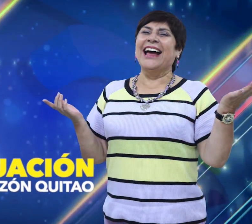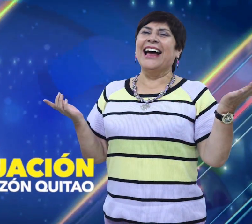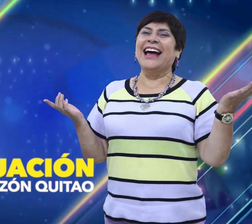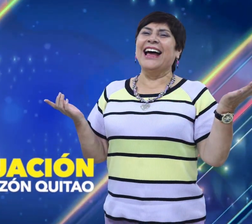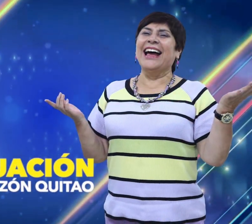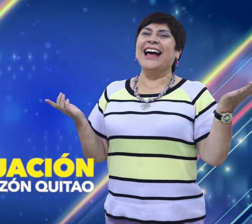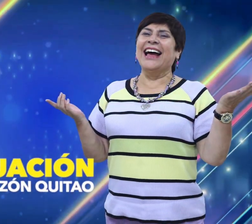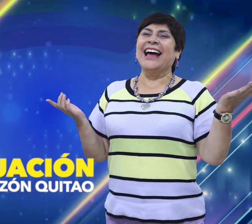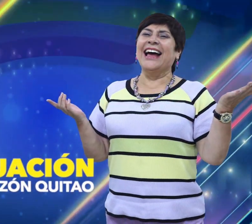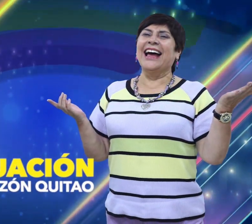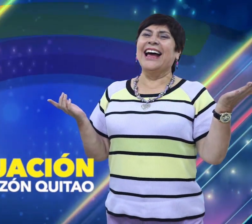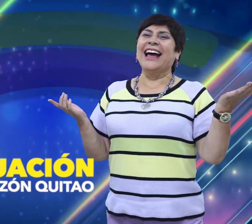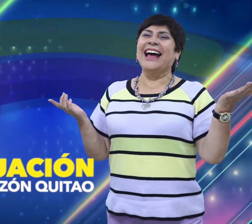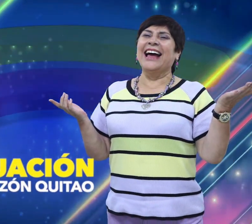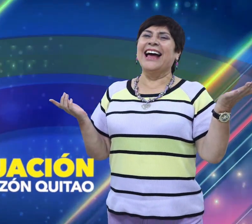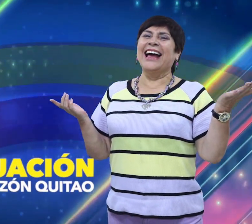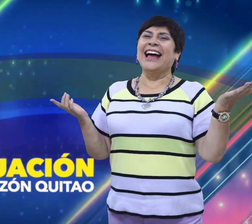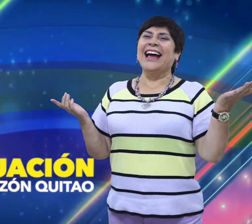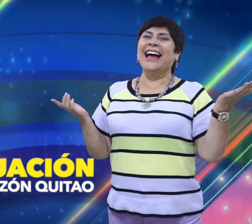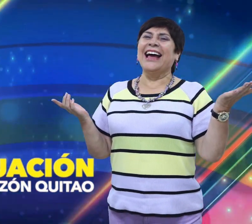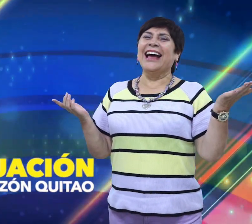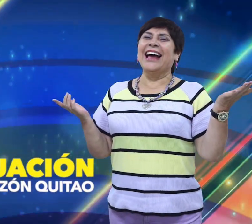A continuación, a Calzón Quitao.